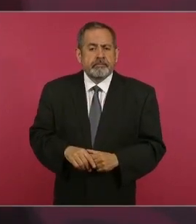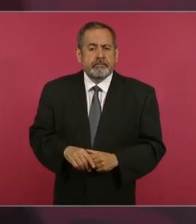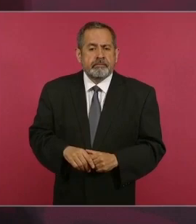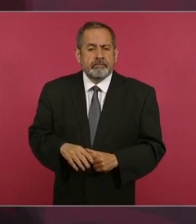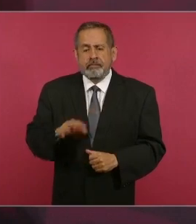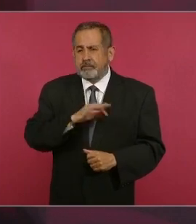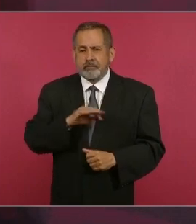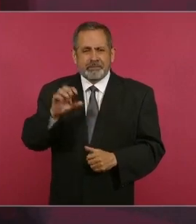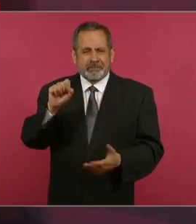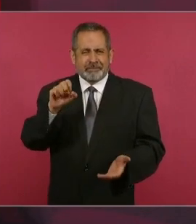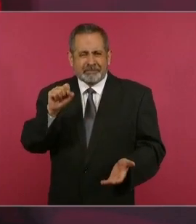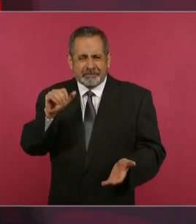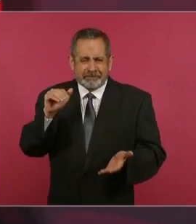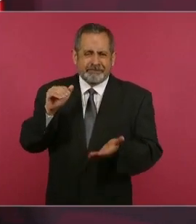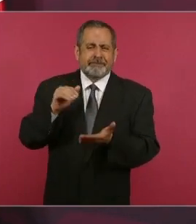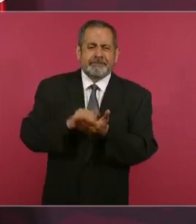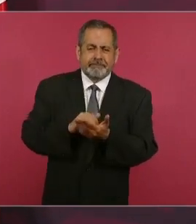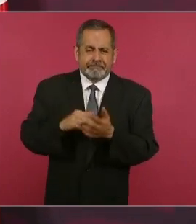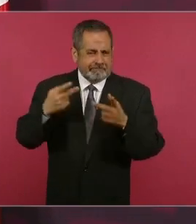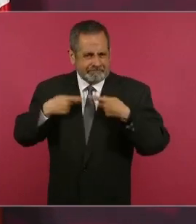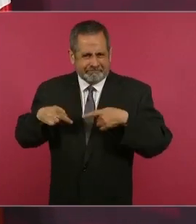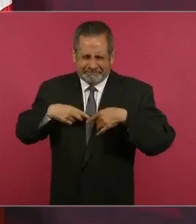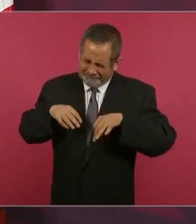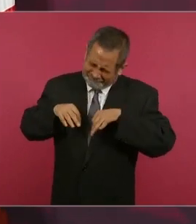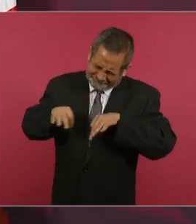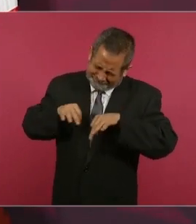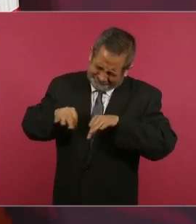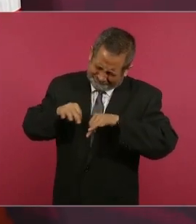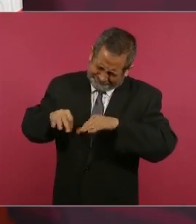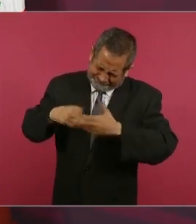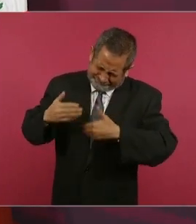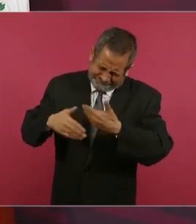como 60,000 obreros.